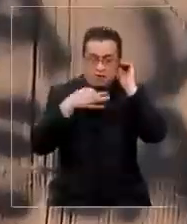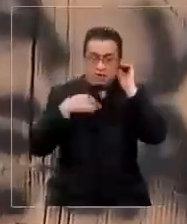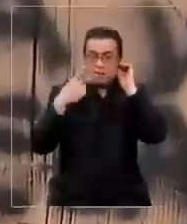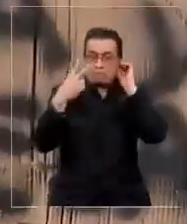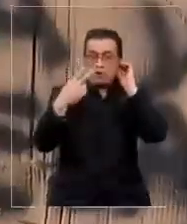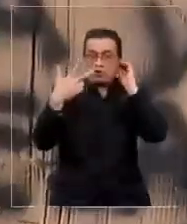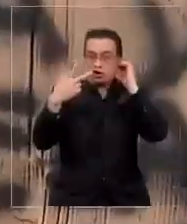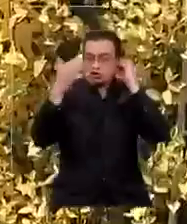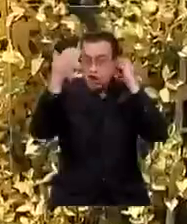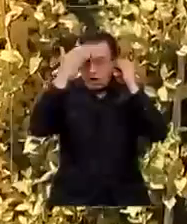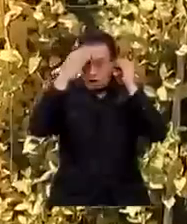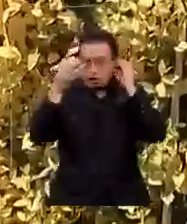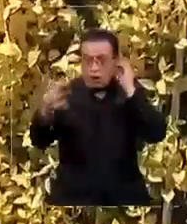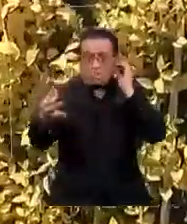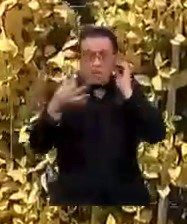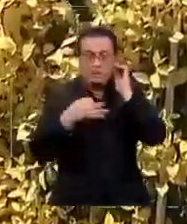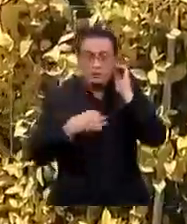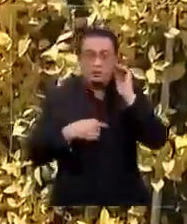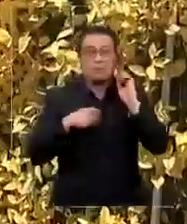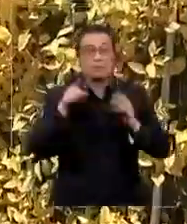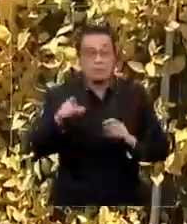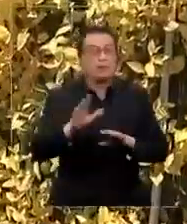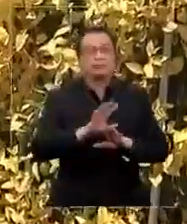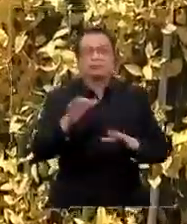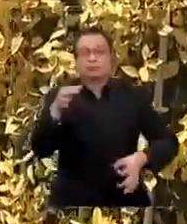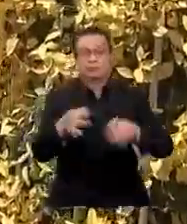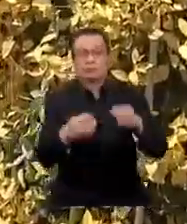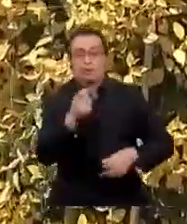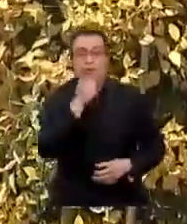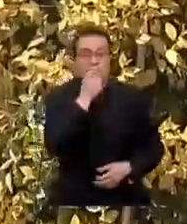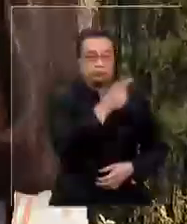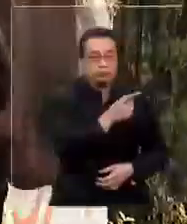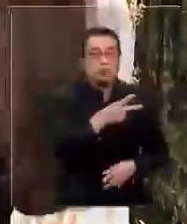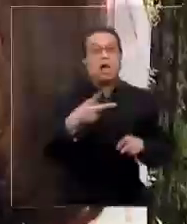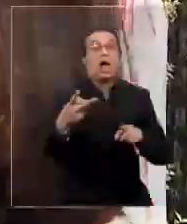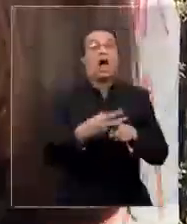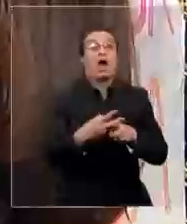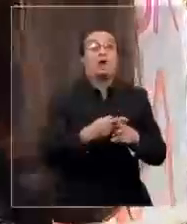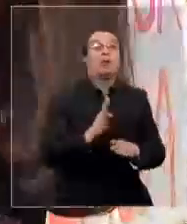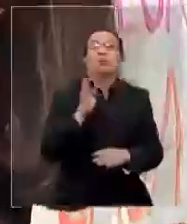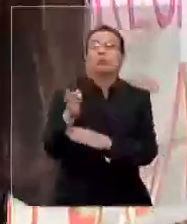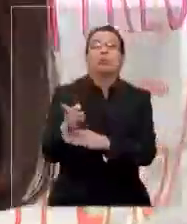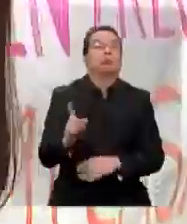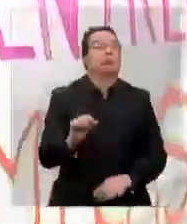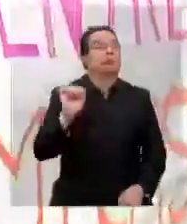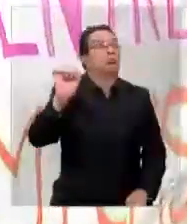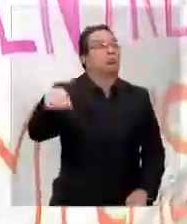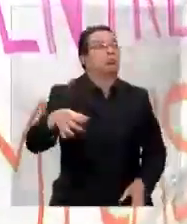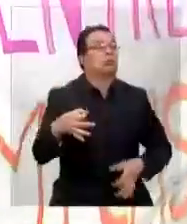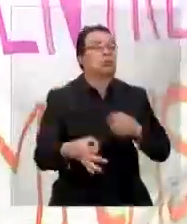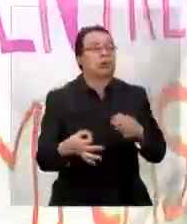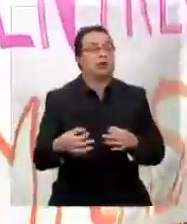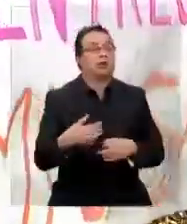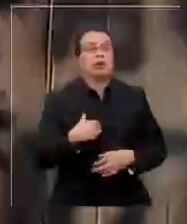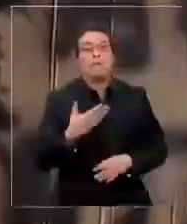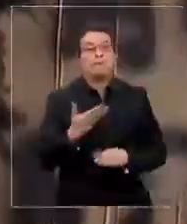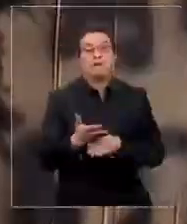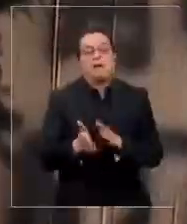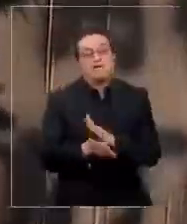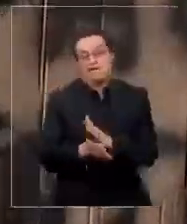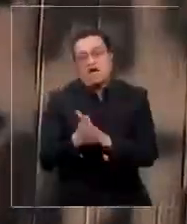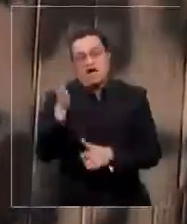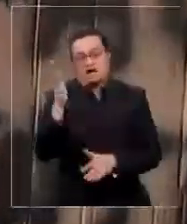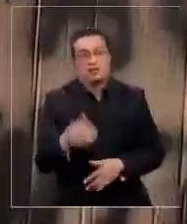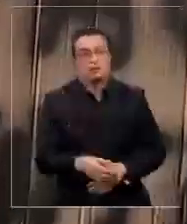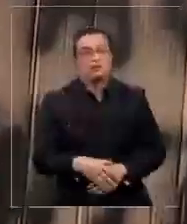28 de agosto rosa optó por judicializar el tema pero su renta tario no se presentó por eso hoy sólo quiere que se vaya yo lo